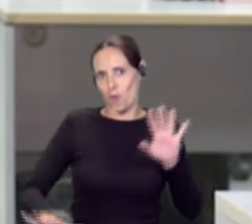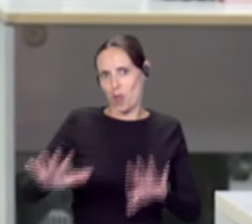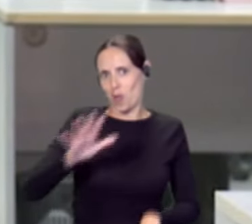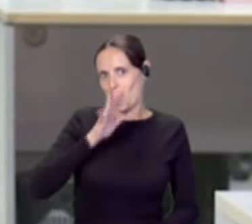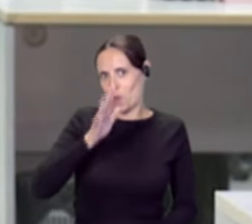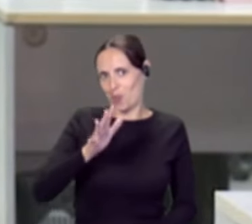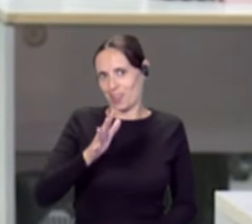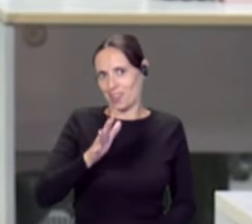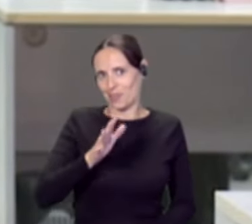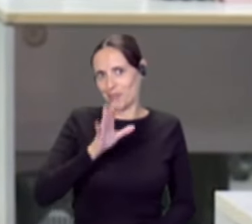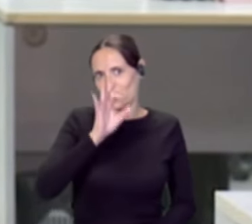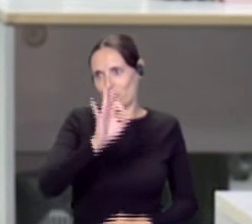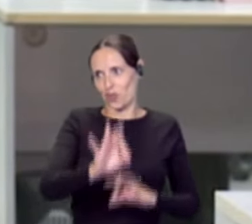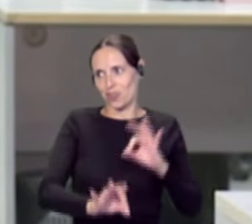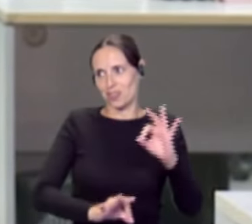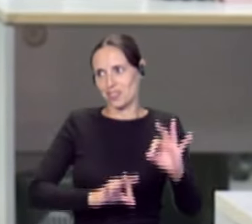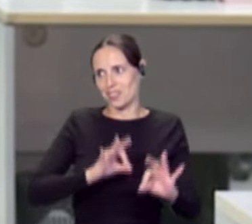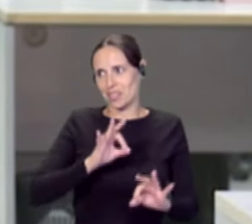de músicos.